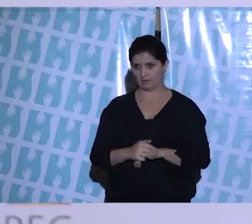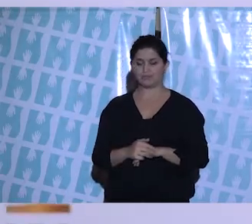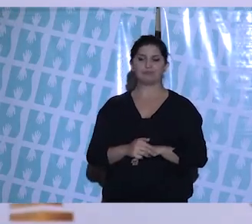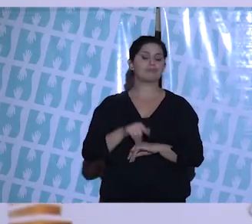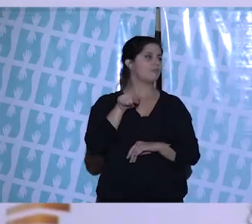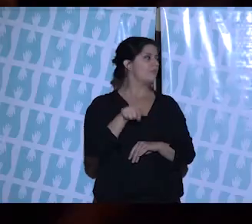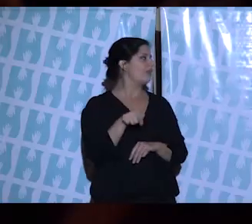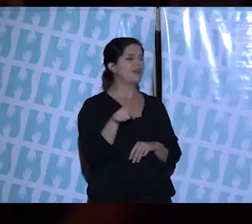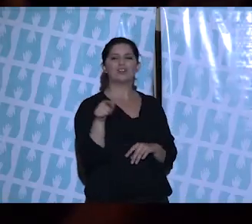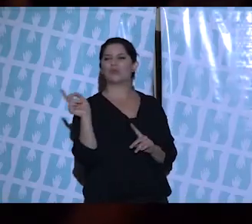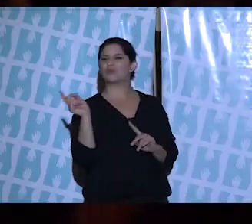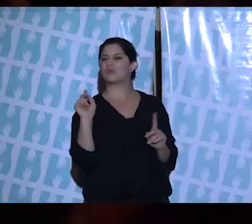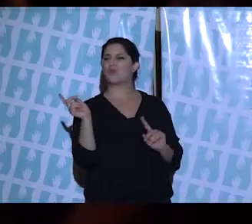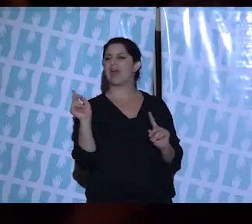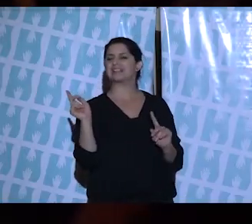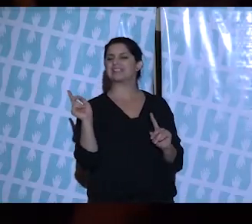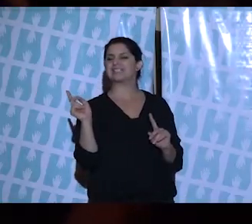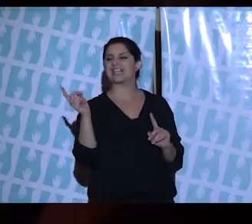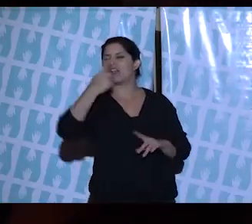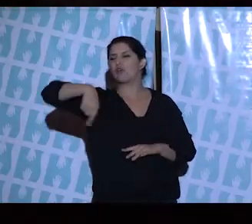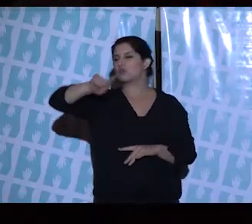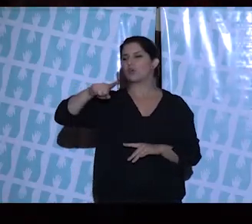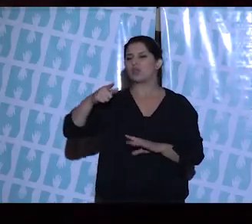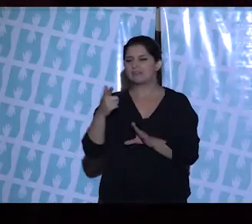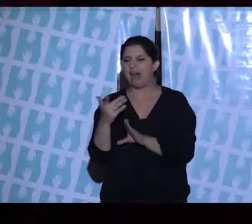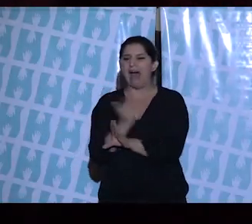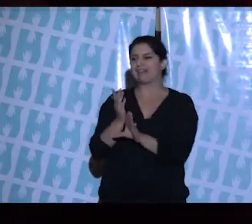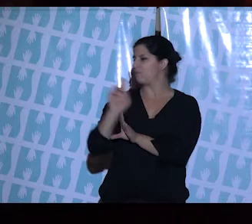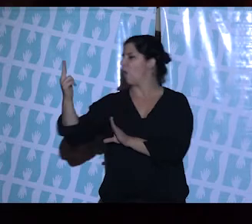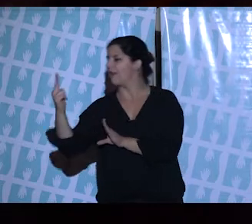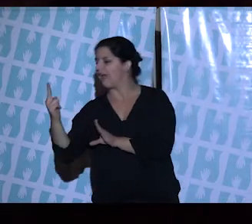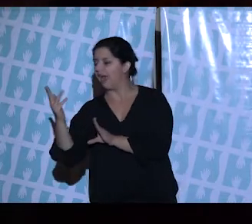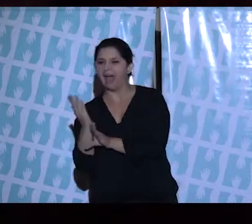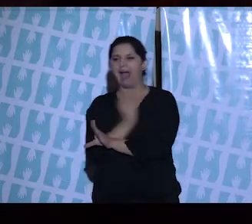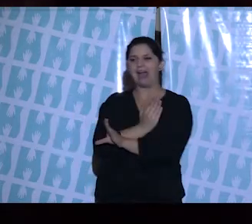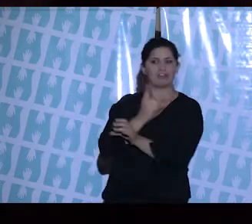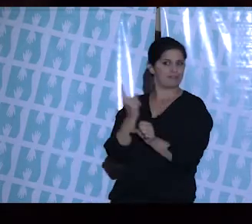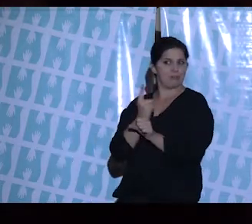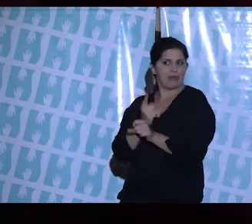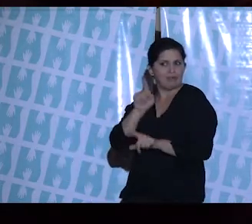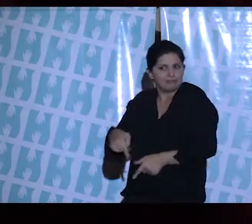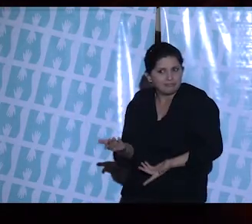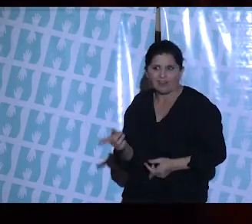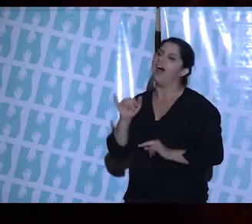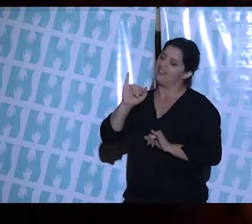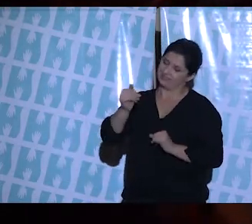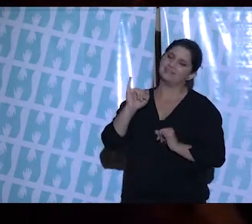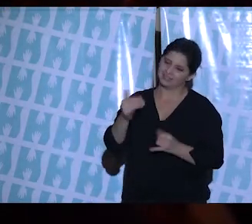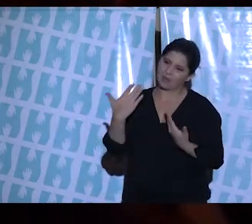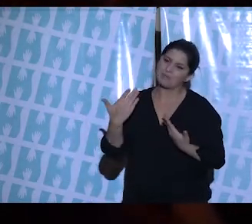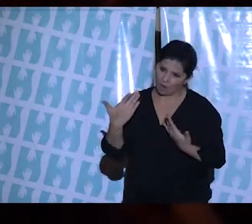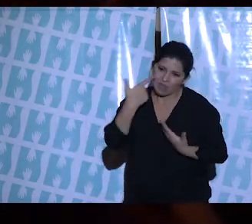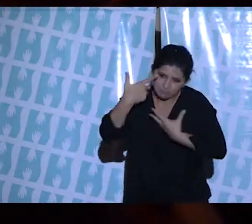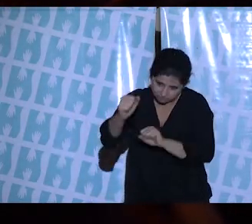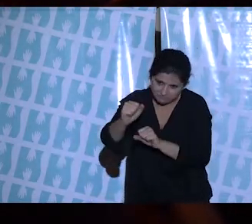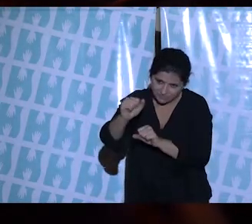Esto no significa que no podamos hacer diagnóstico de enfermedad de Parkinson, porque para ello existen lo que se